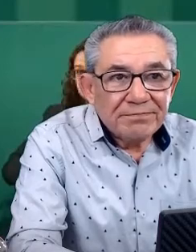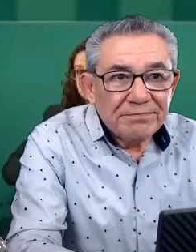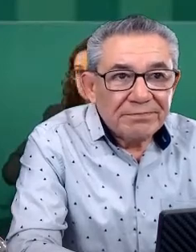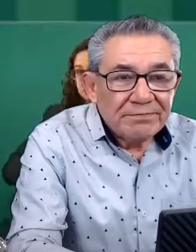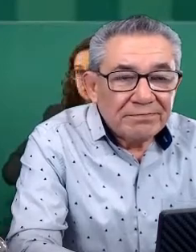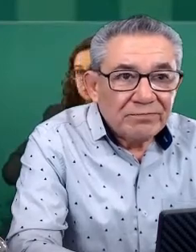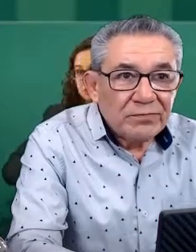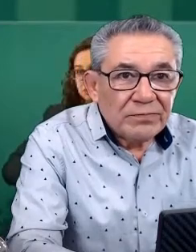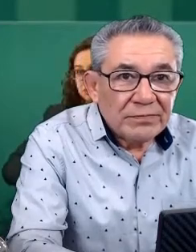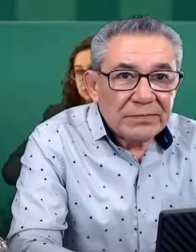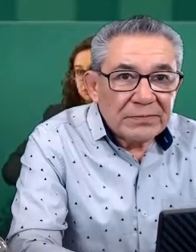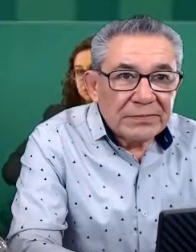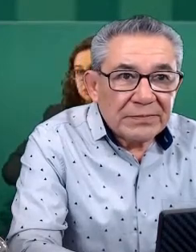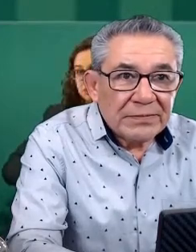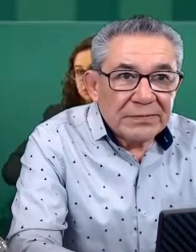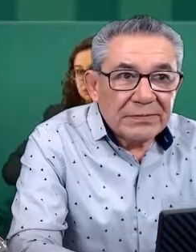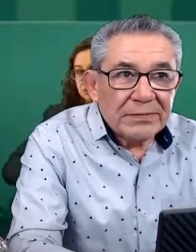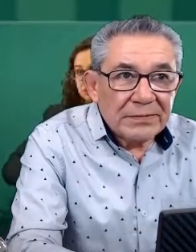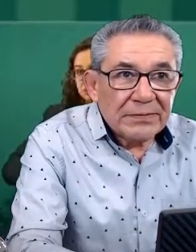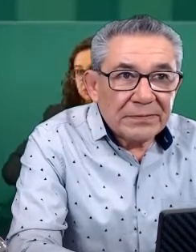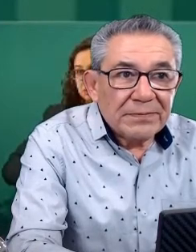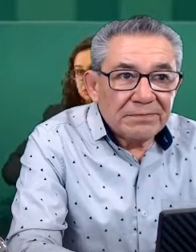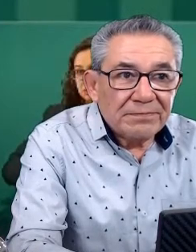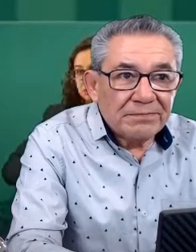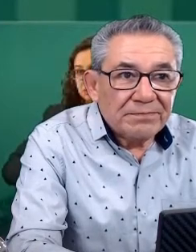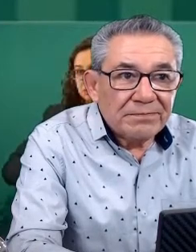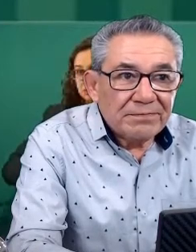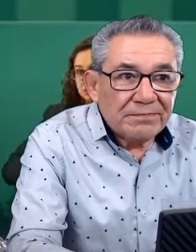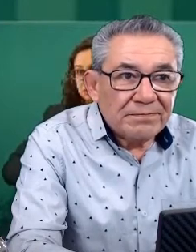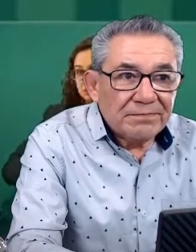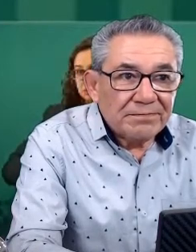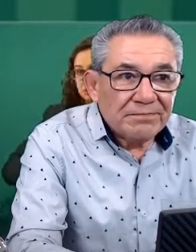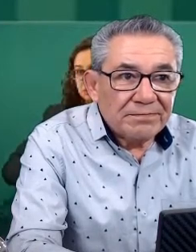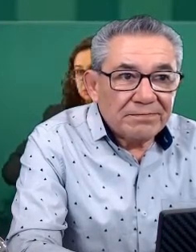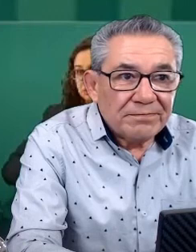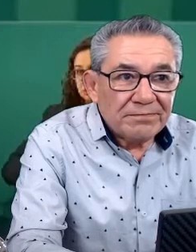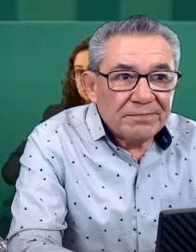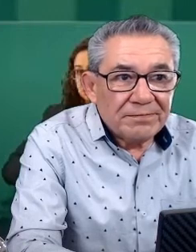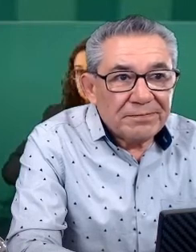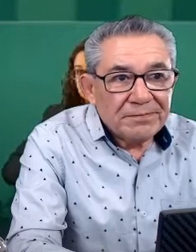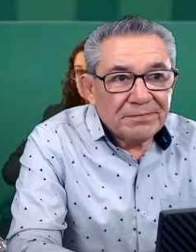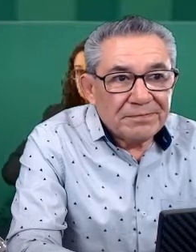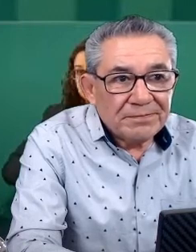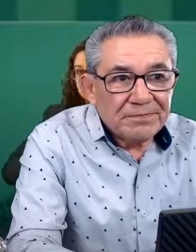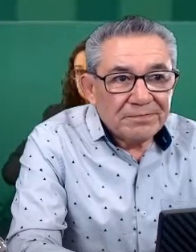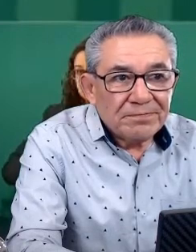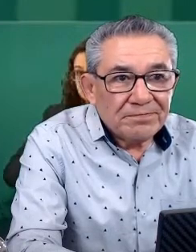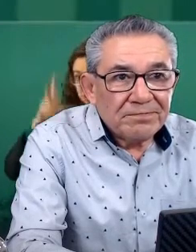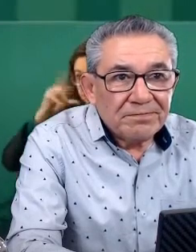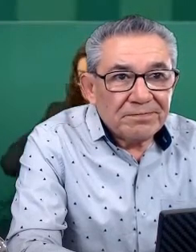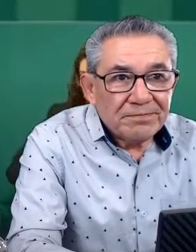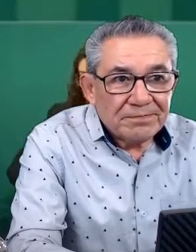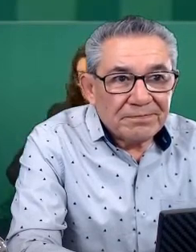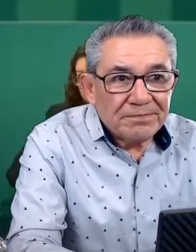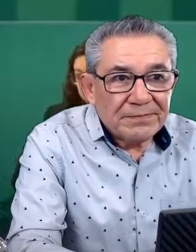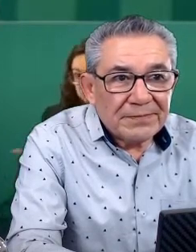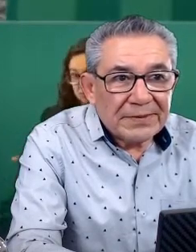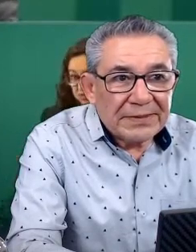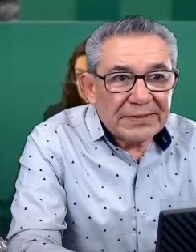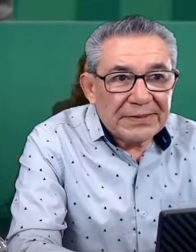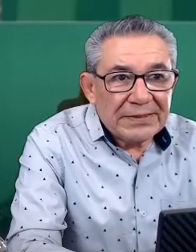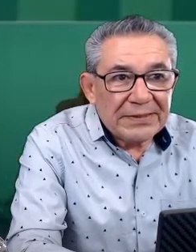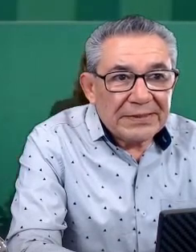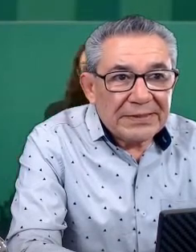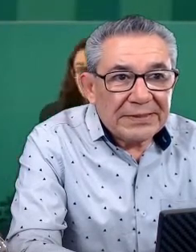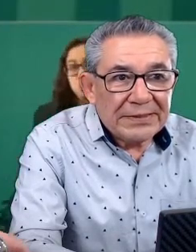discusión, pero cuando se lleve también esto, se va a poner calientita la cosa. Vamos a darle play a Activity. Este